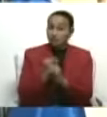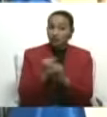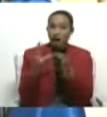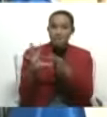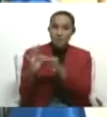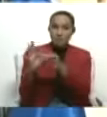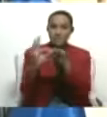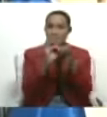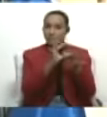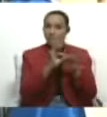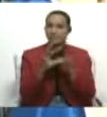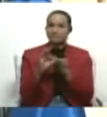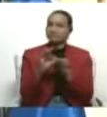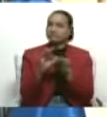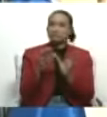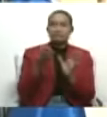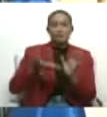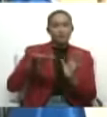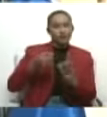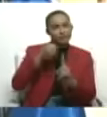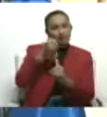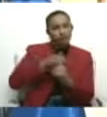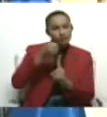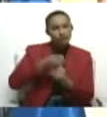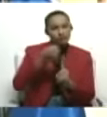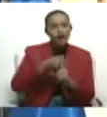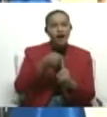Coincidimos en la necesidad de luchar por la justicia,